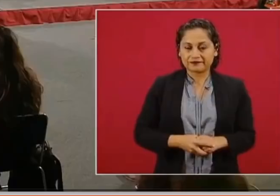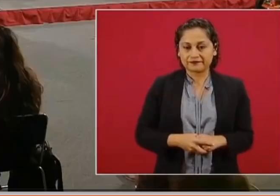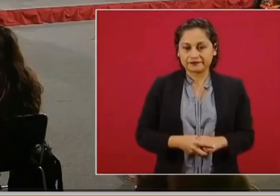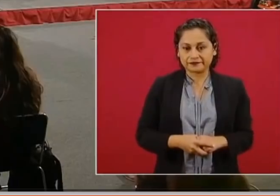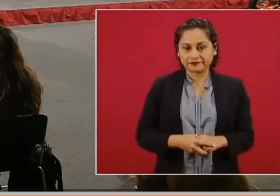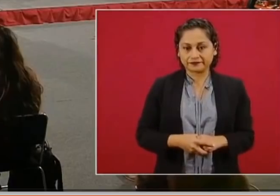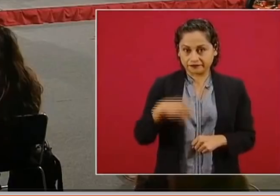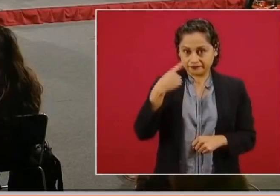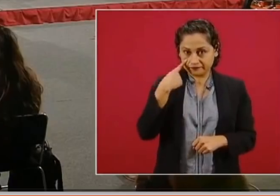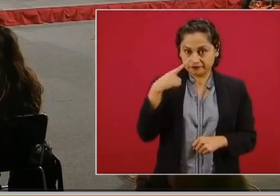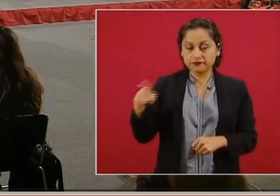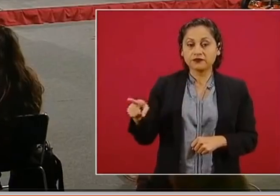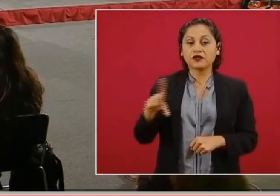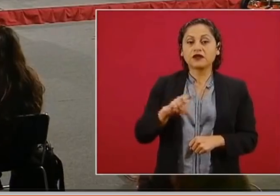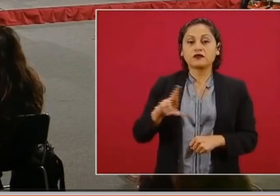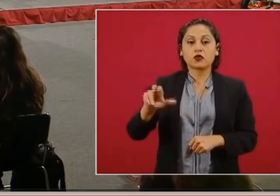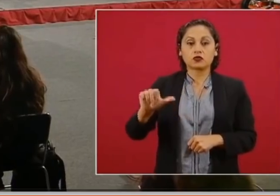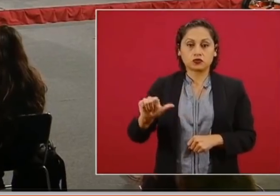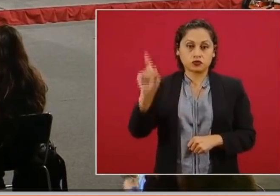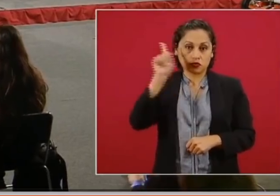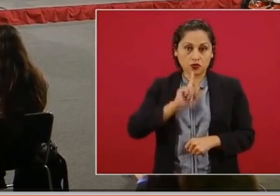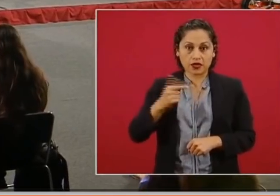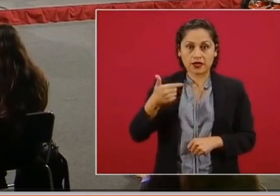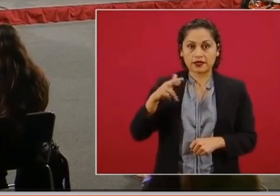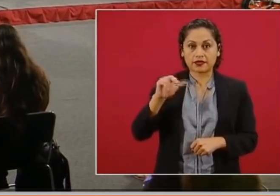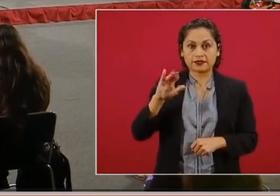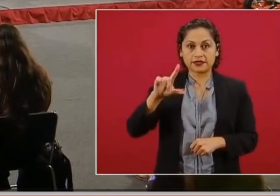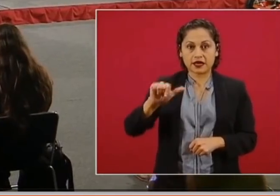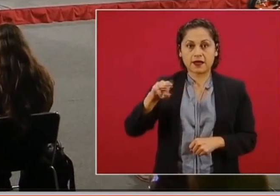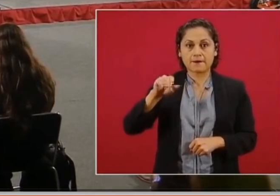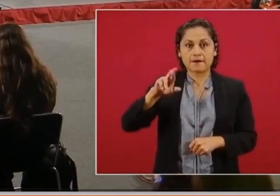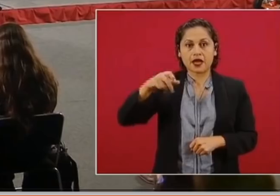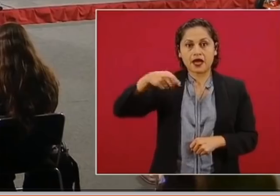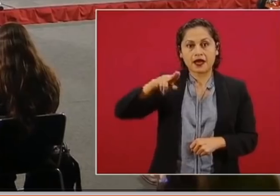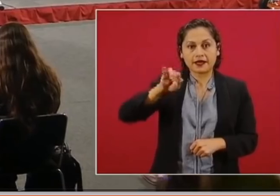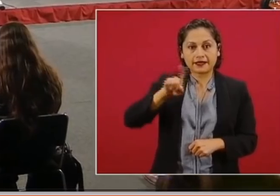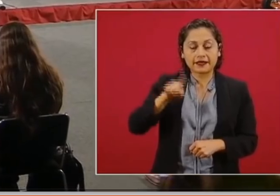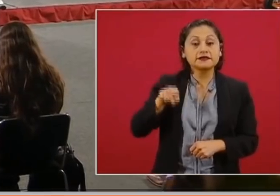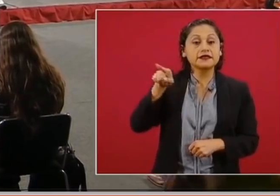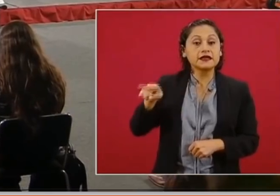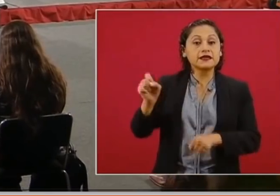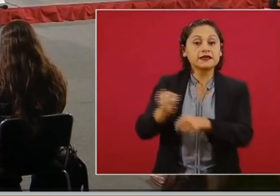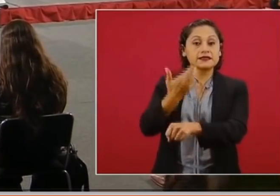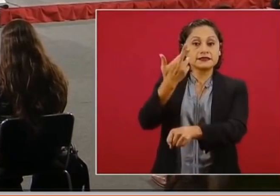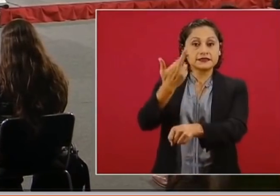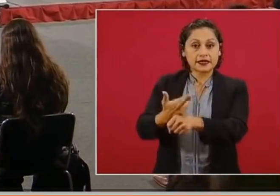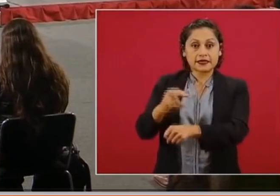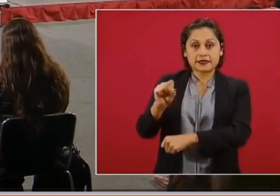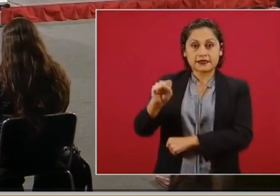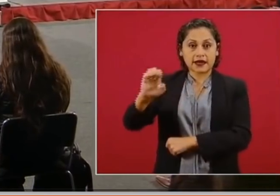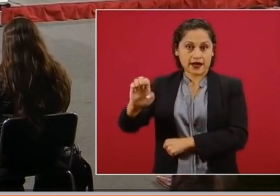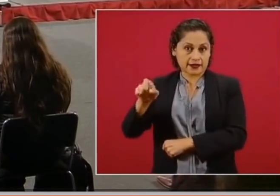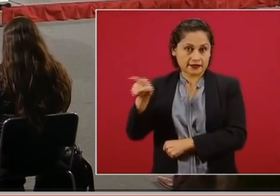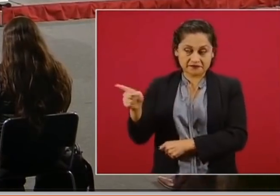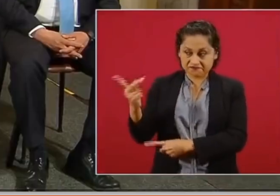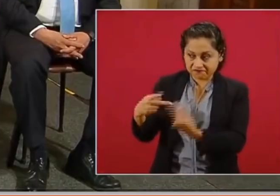Está la doctora Graciela Márquez Colín, que es secretaria de Economía, está aquí con